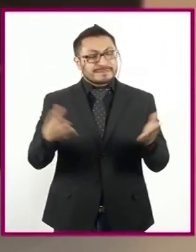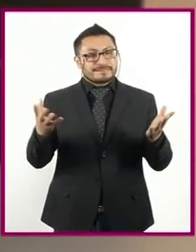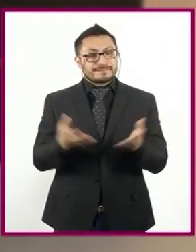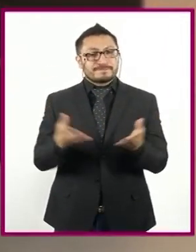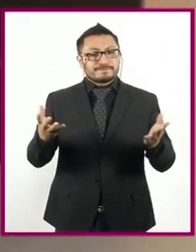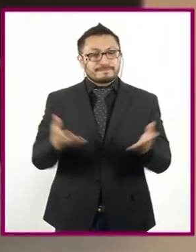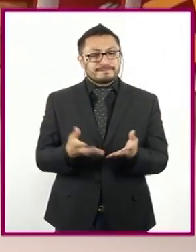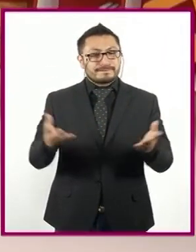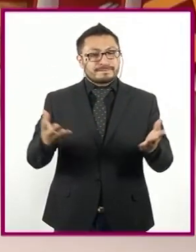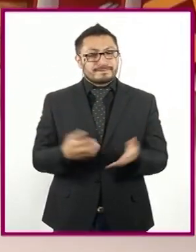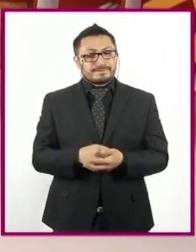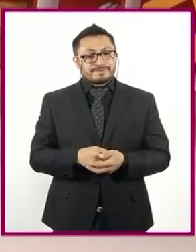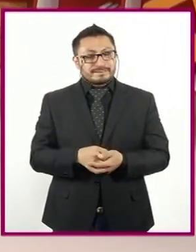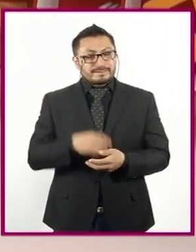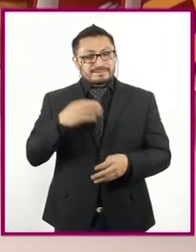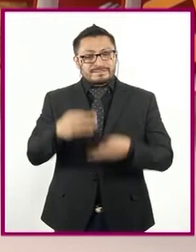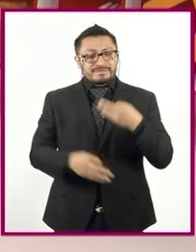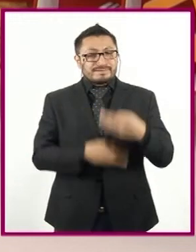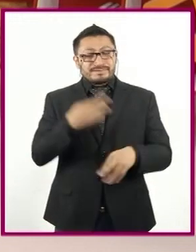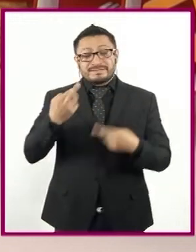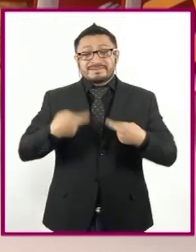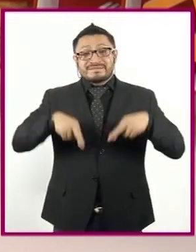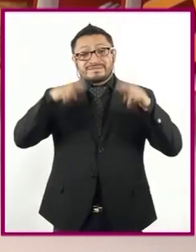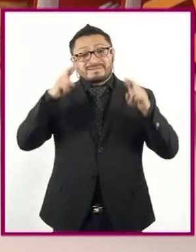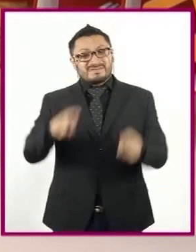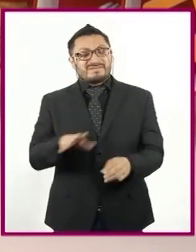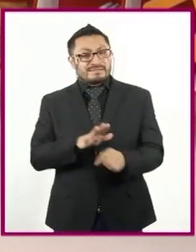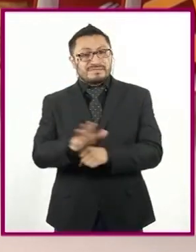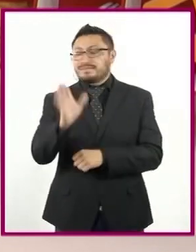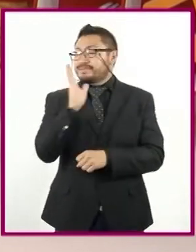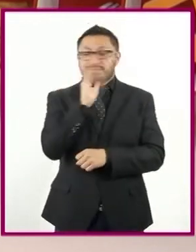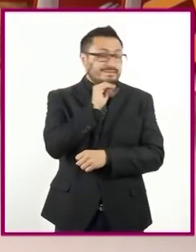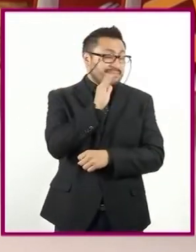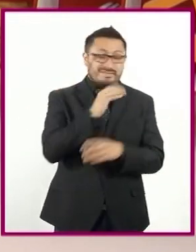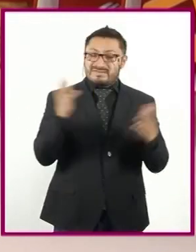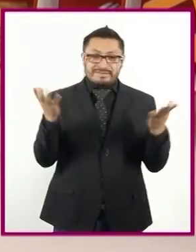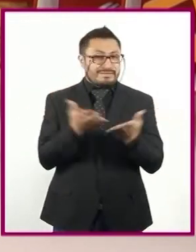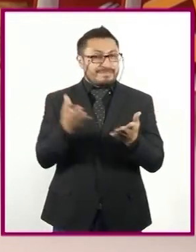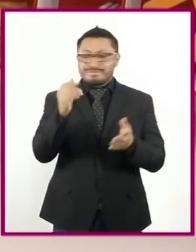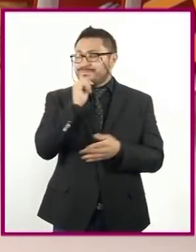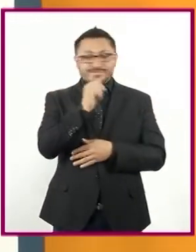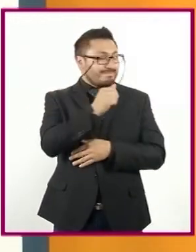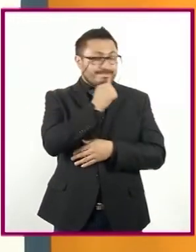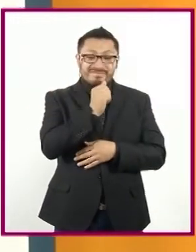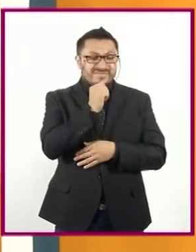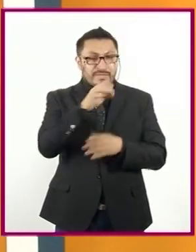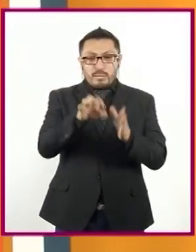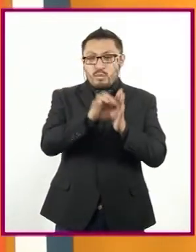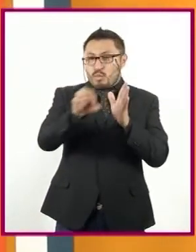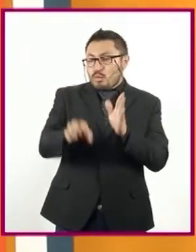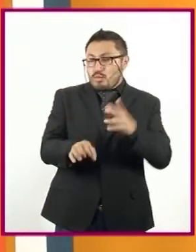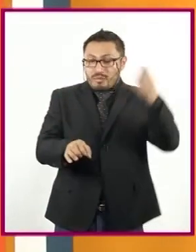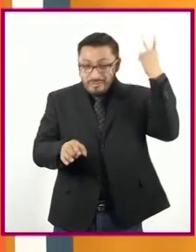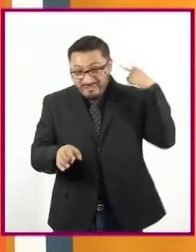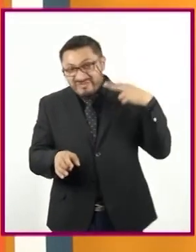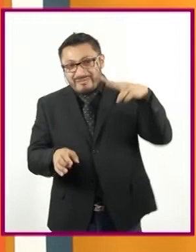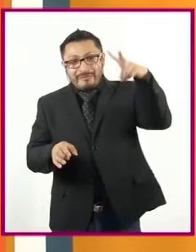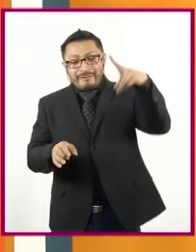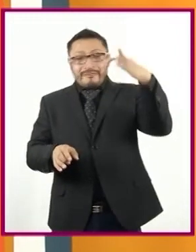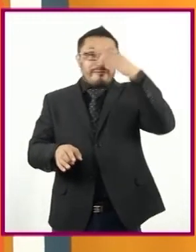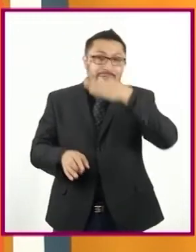hacer toda la representación de lo que no hemos podido hacer. Por ejemplo, hacer un viaje,